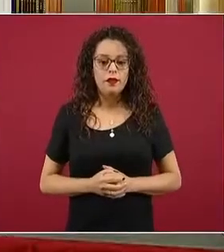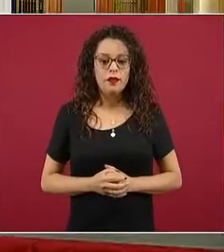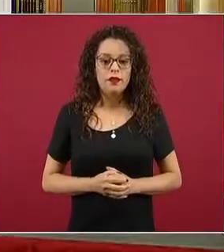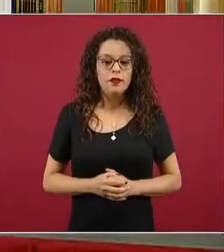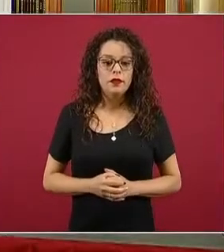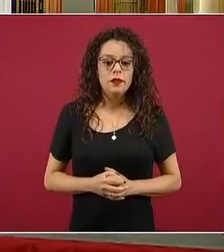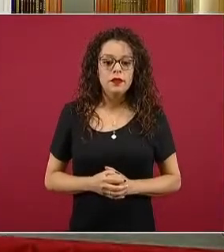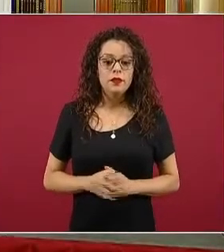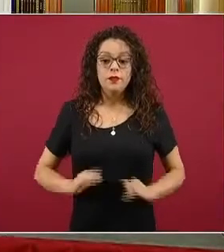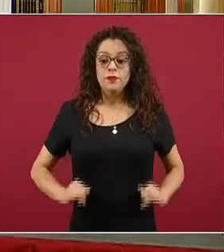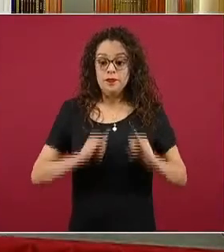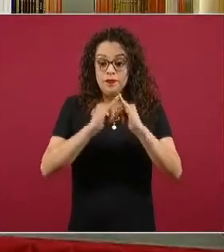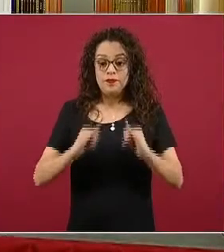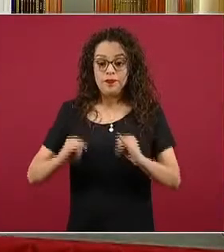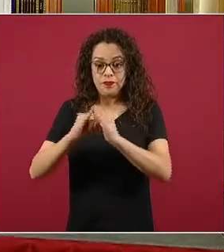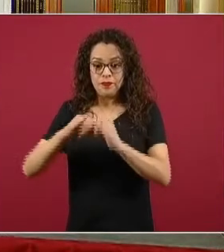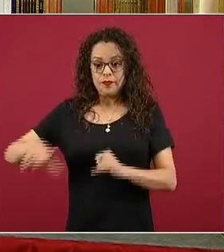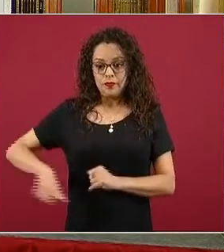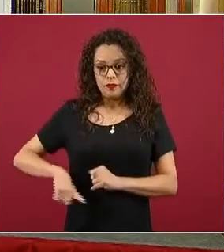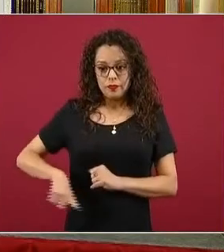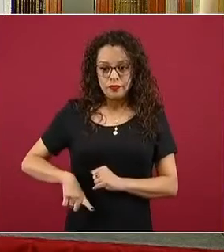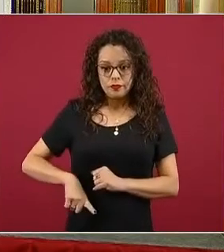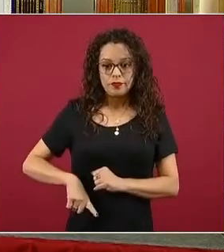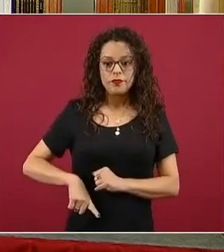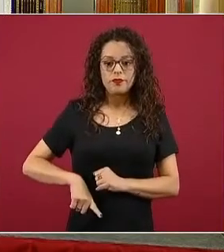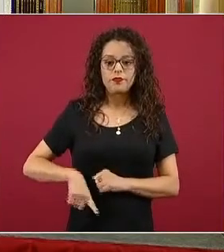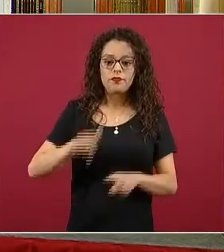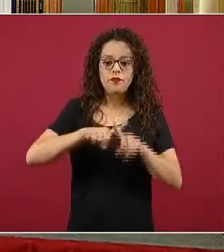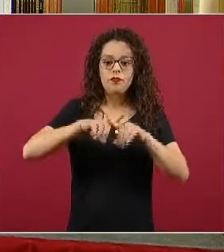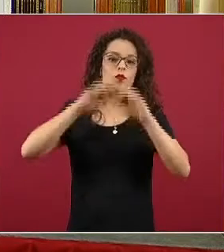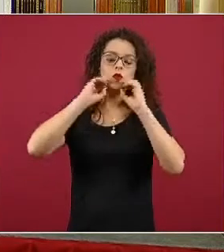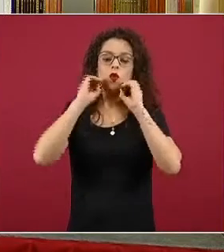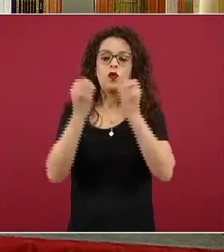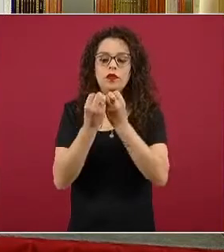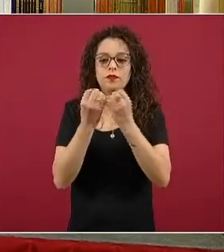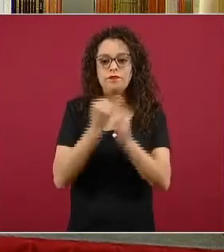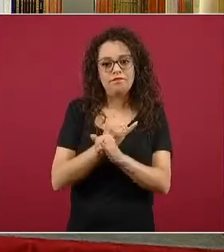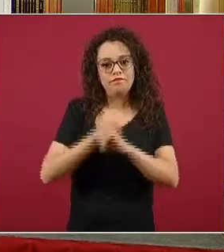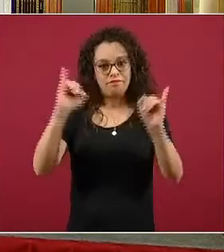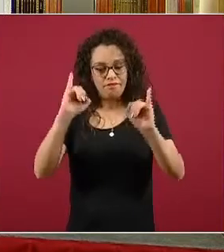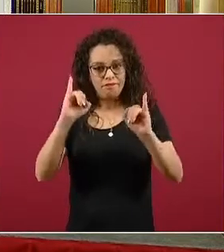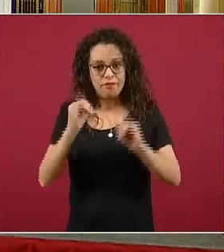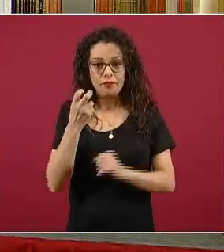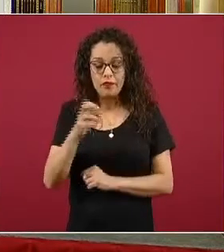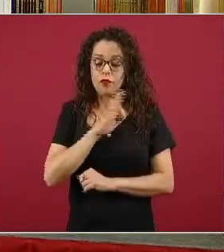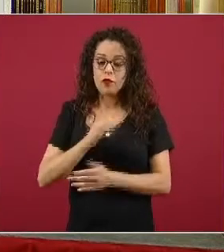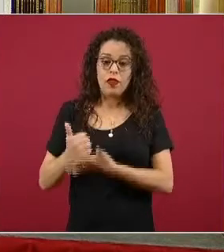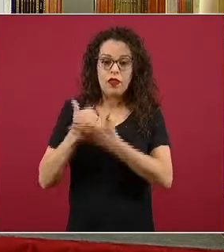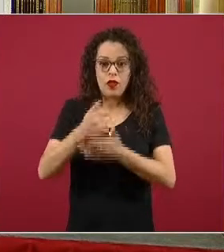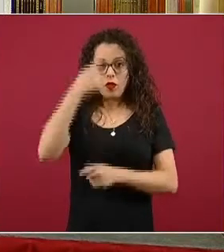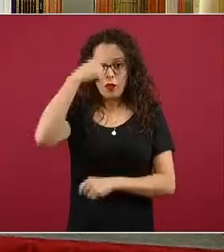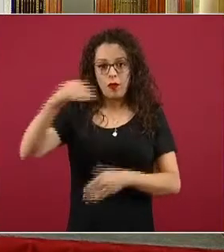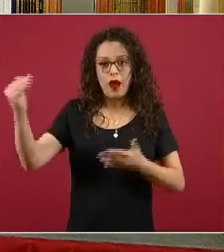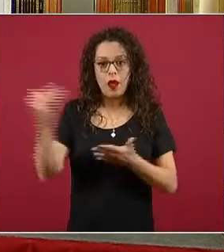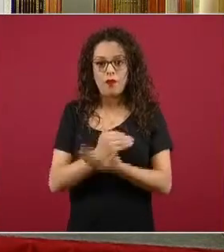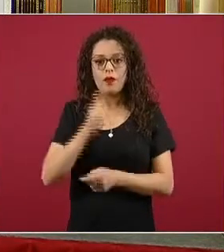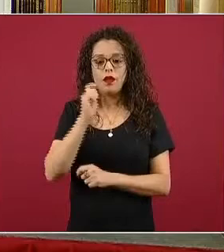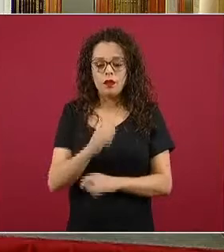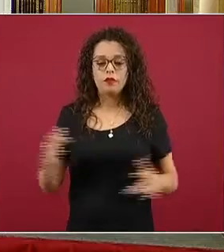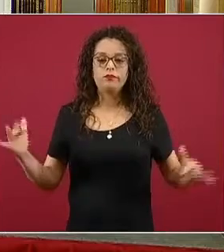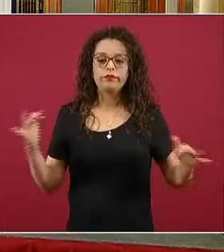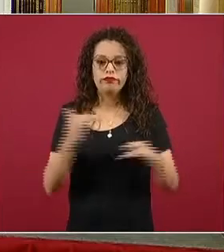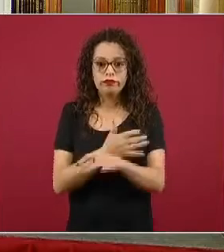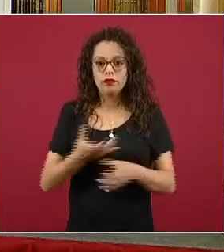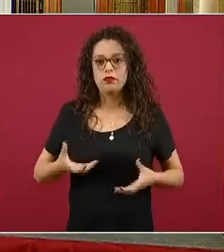las instituciones y de gobierno y de organismos autónomos, esto nos va a permitir reducir la movilidad y reducir los